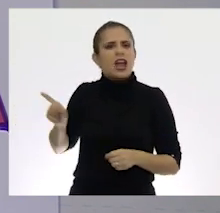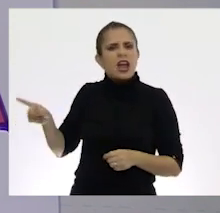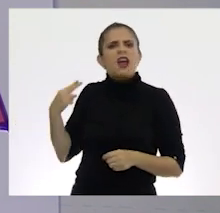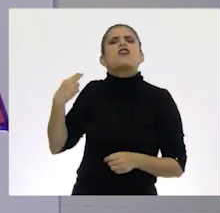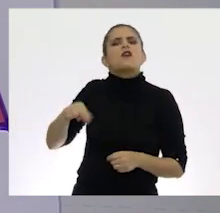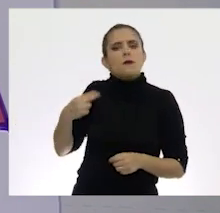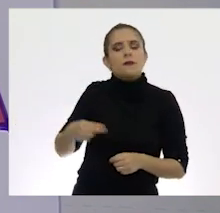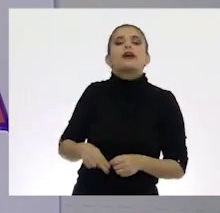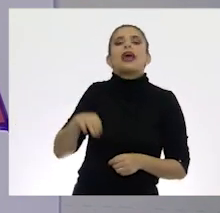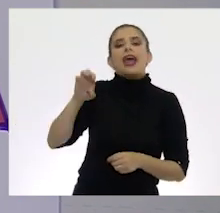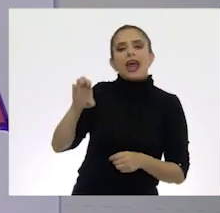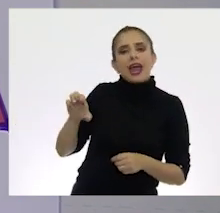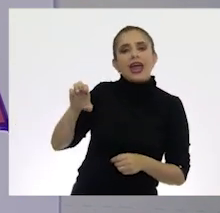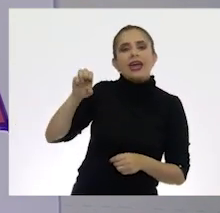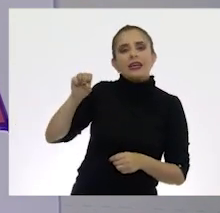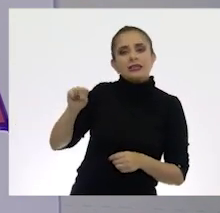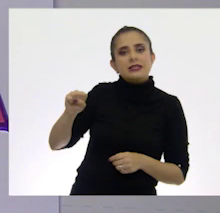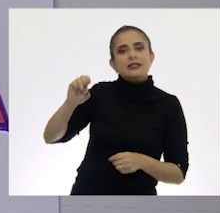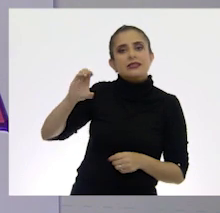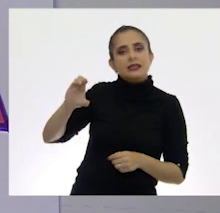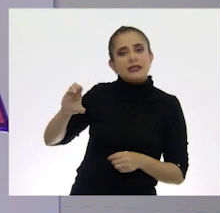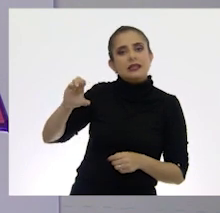llama escaleno.